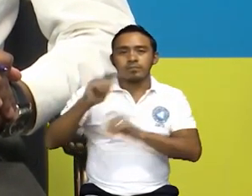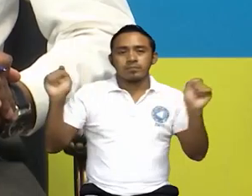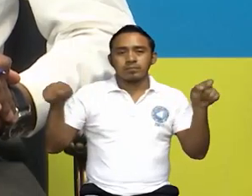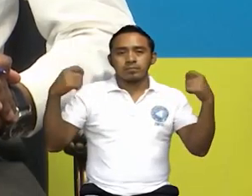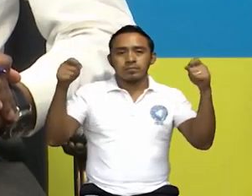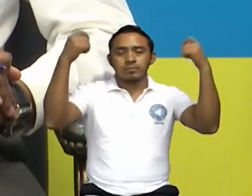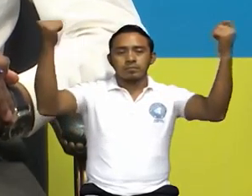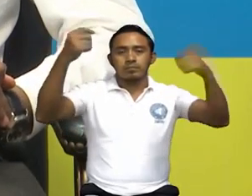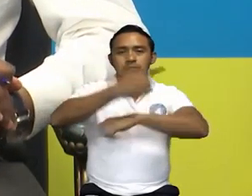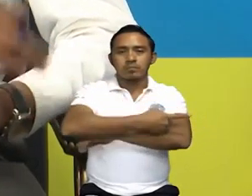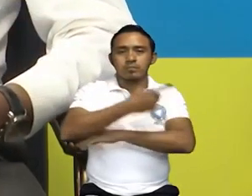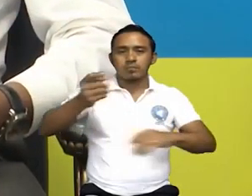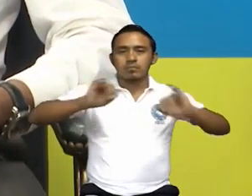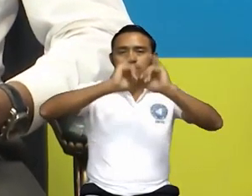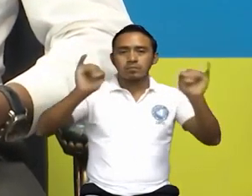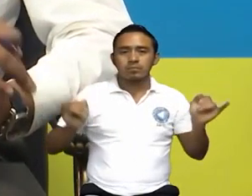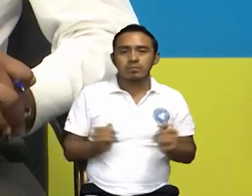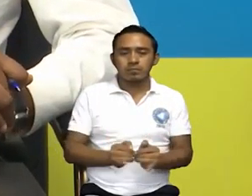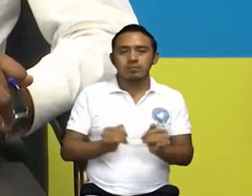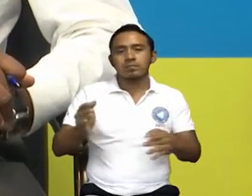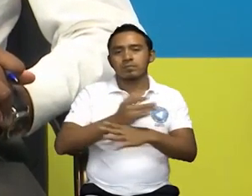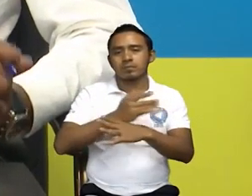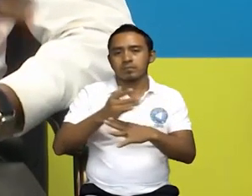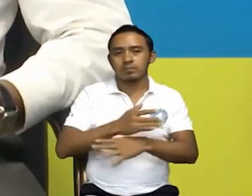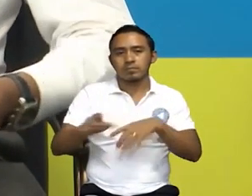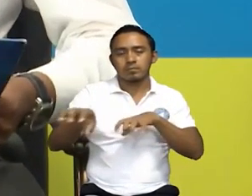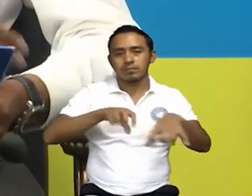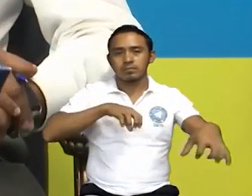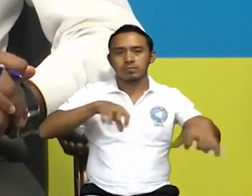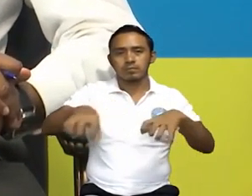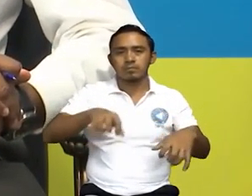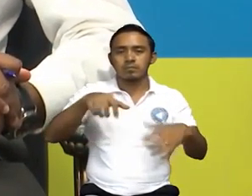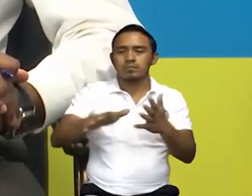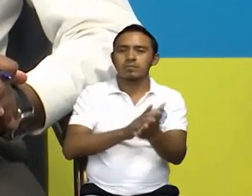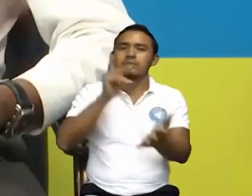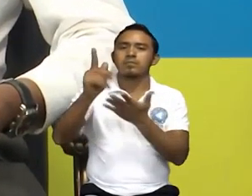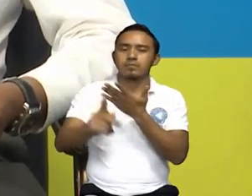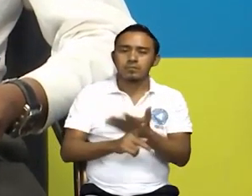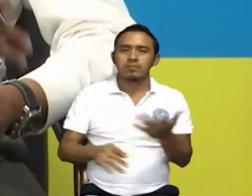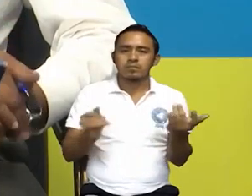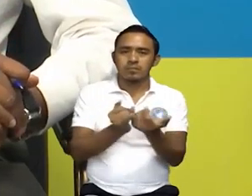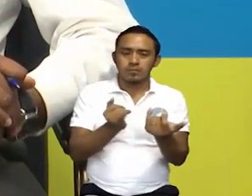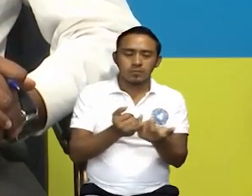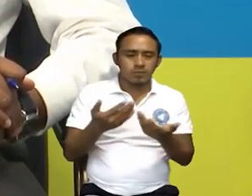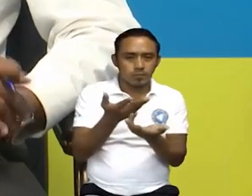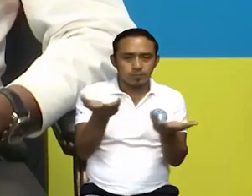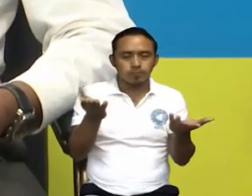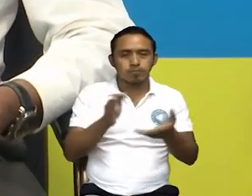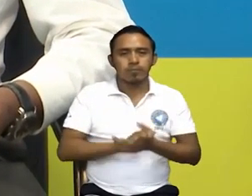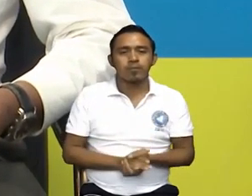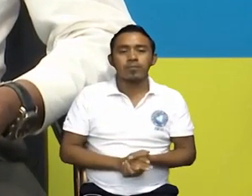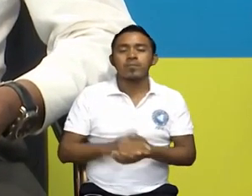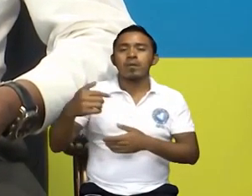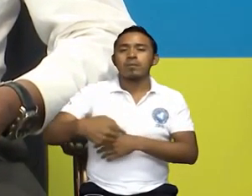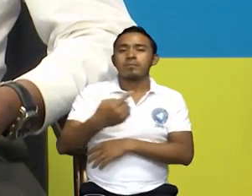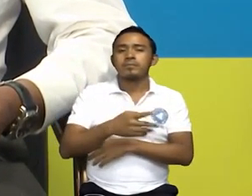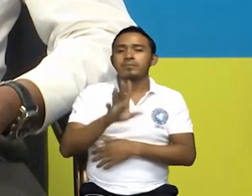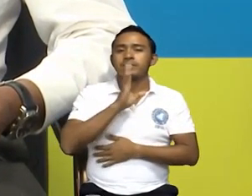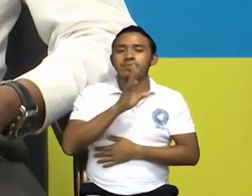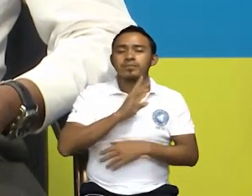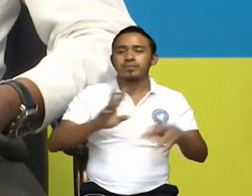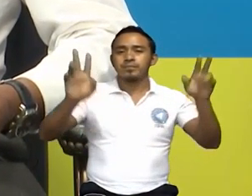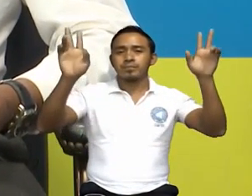celebrando el Día Internacional con diferentes actividades. Este programa también es para ustedes, por supuesto. El día de hoy también vamos a